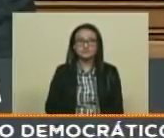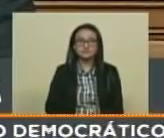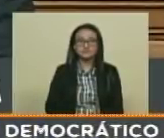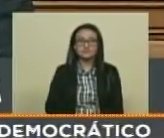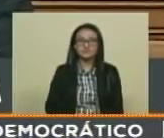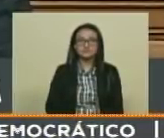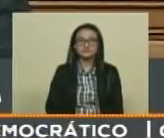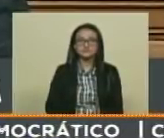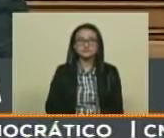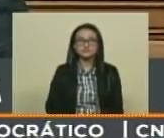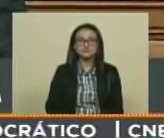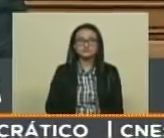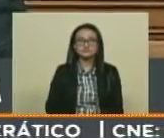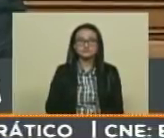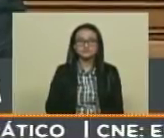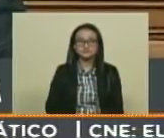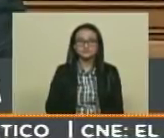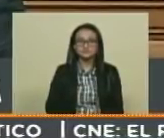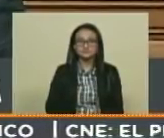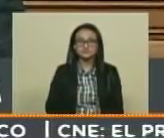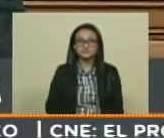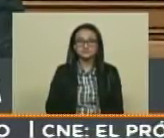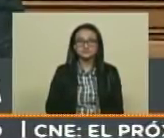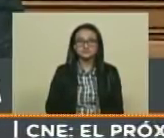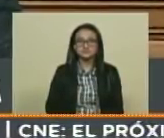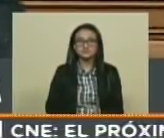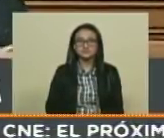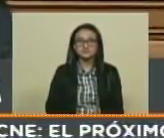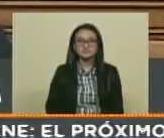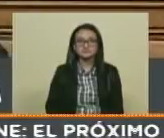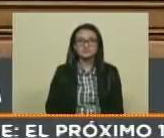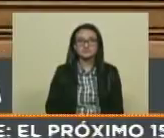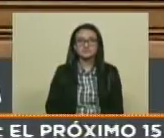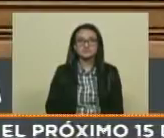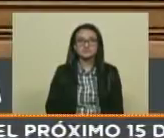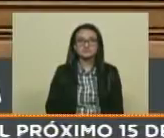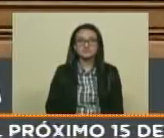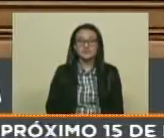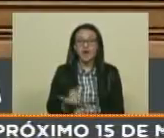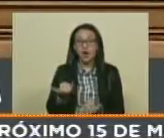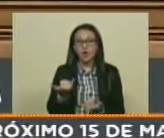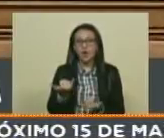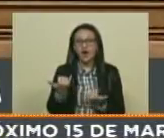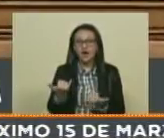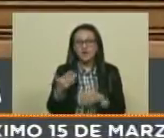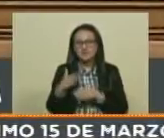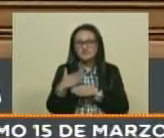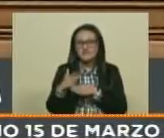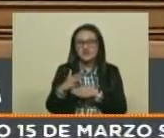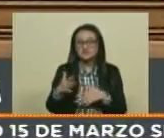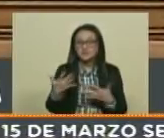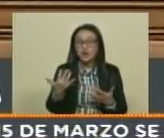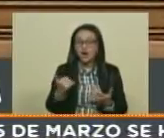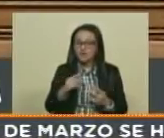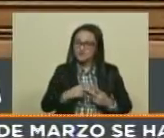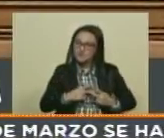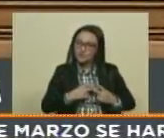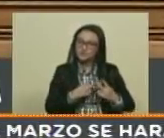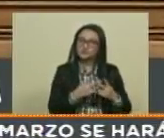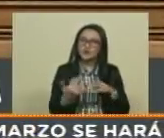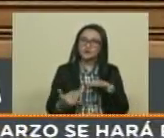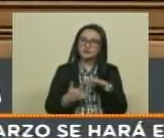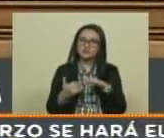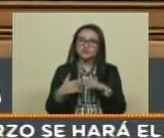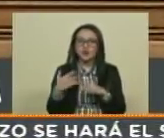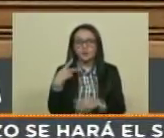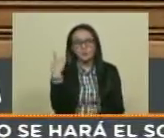Recadi. ¿Ah? La diferencia es que ahora hay una voluntad institucional y